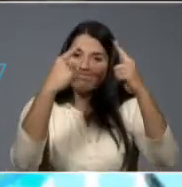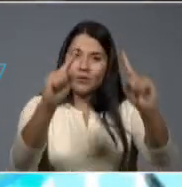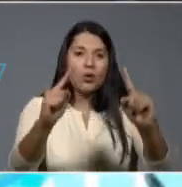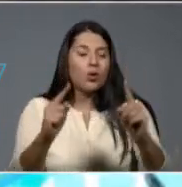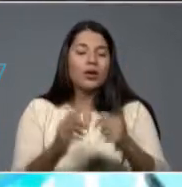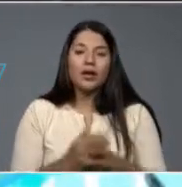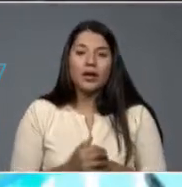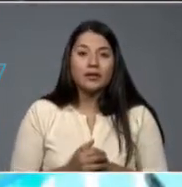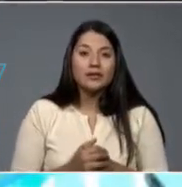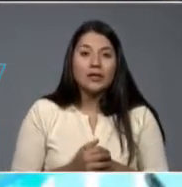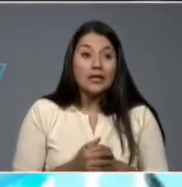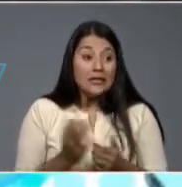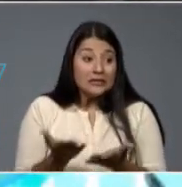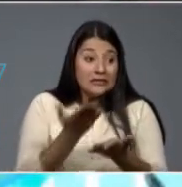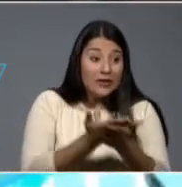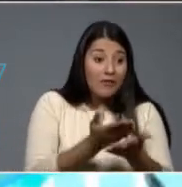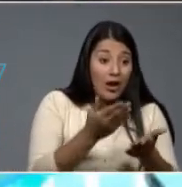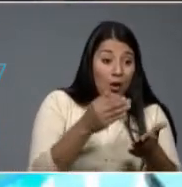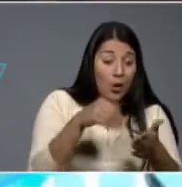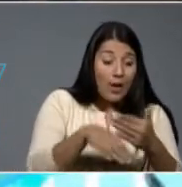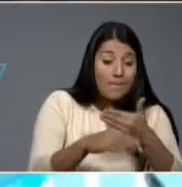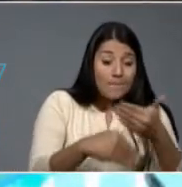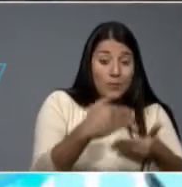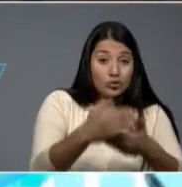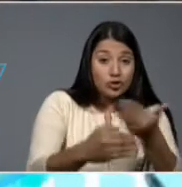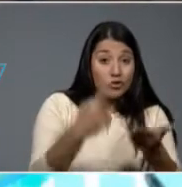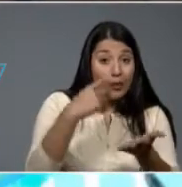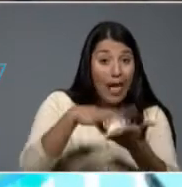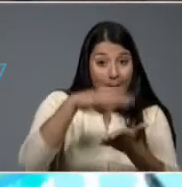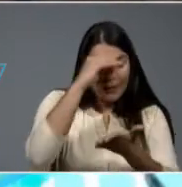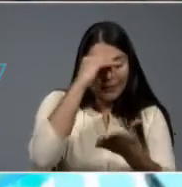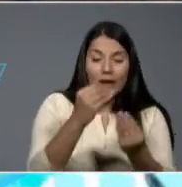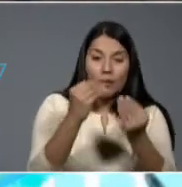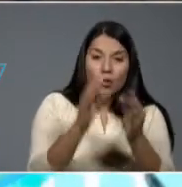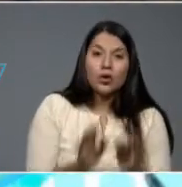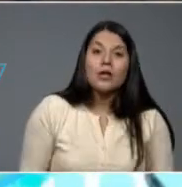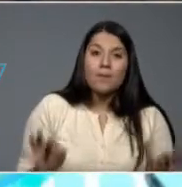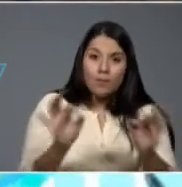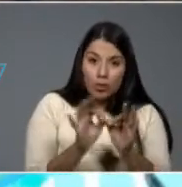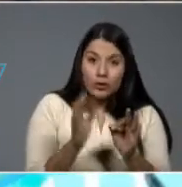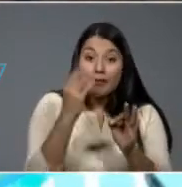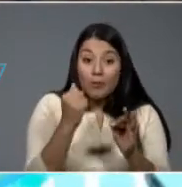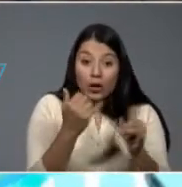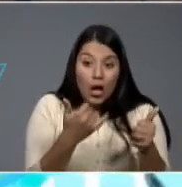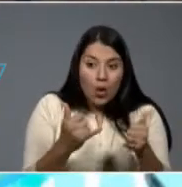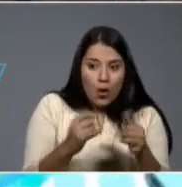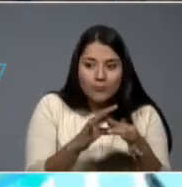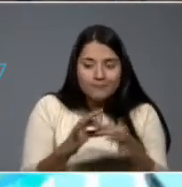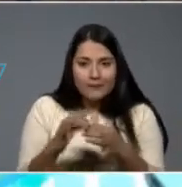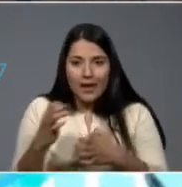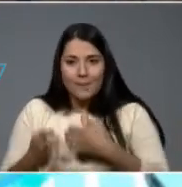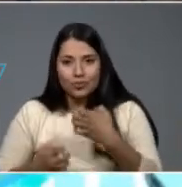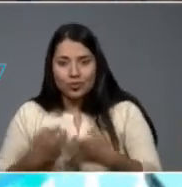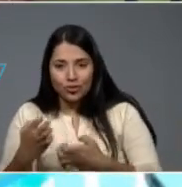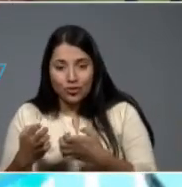un videojuego, llevarlo a procesos de aprendizaje que son significativos porque va vinculado en la emoción a todo lo que vas consiguiendo,